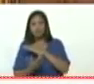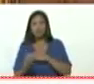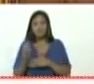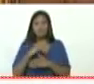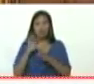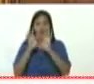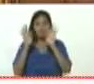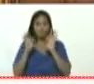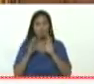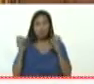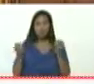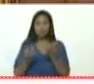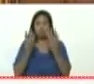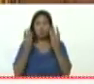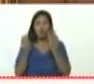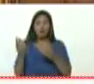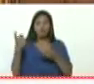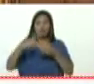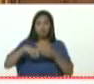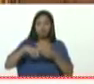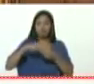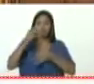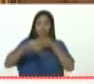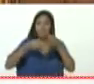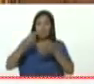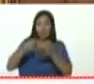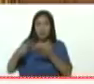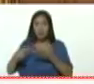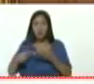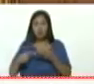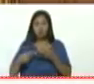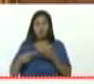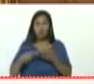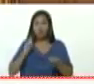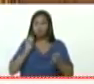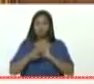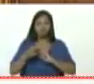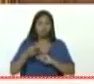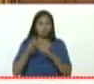las formas de motivar, de enganchar, de explicar las cosas. Las cosas cambiaron.